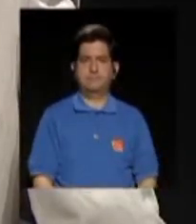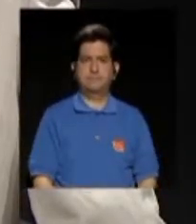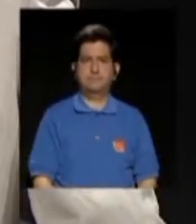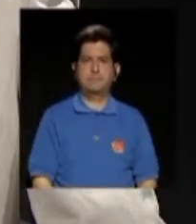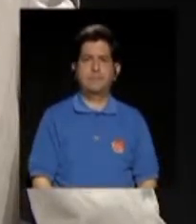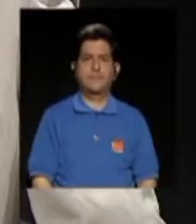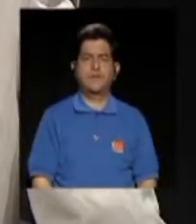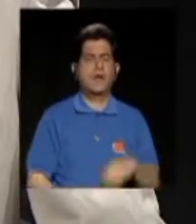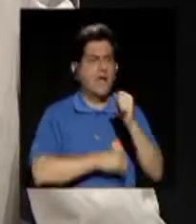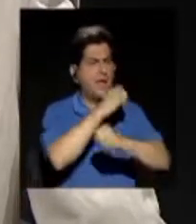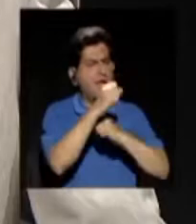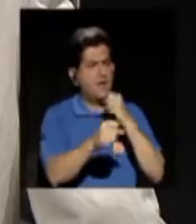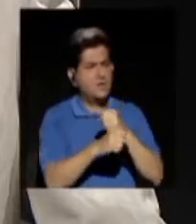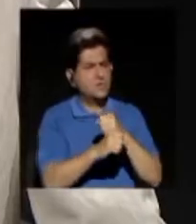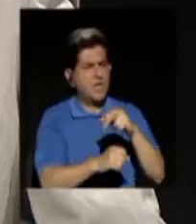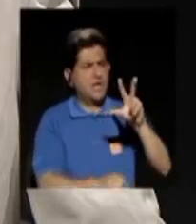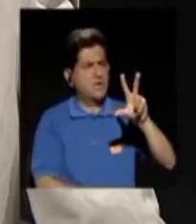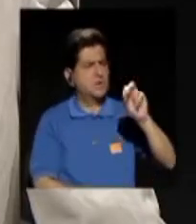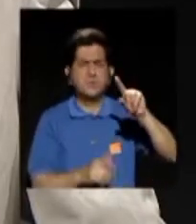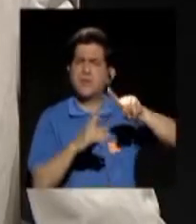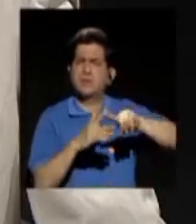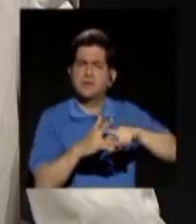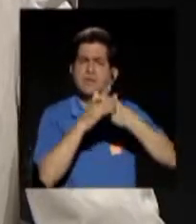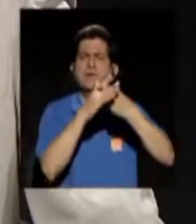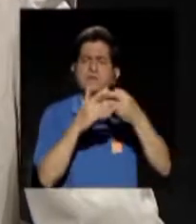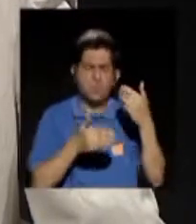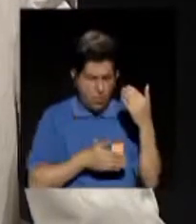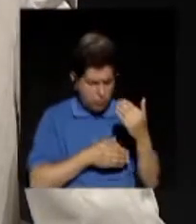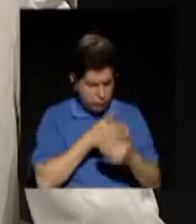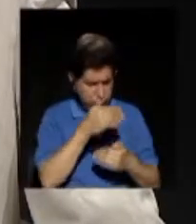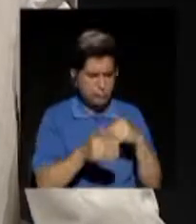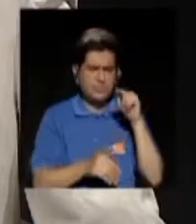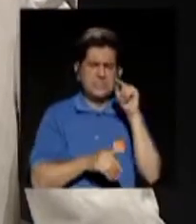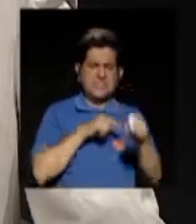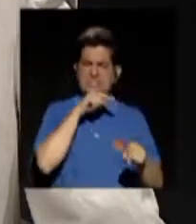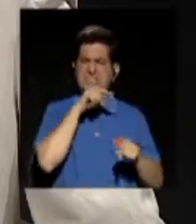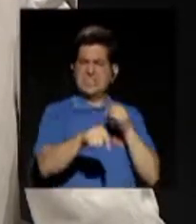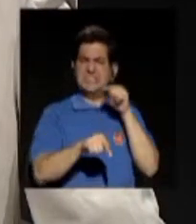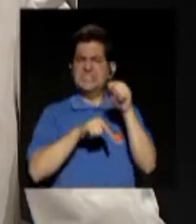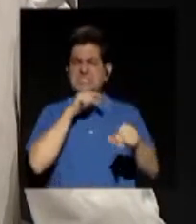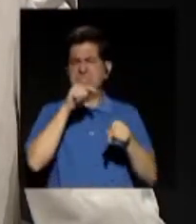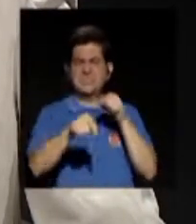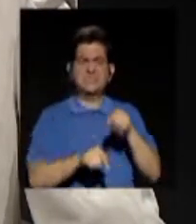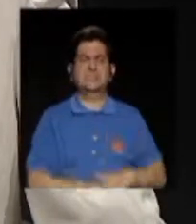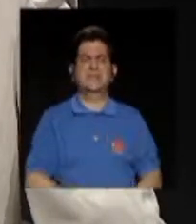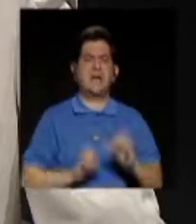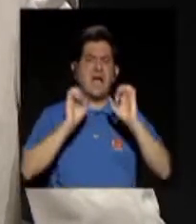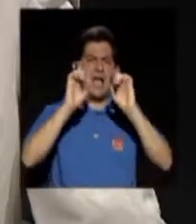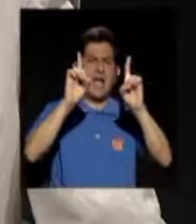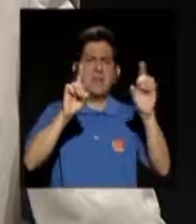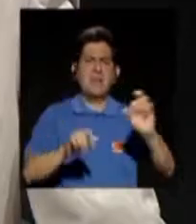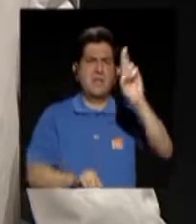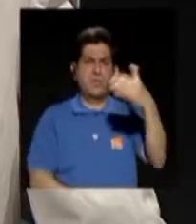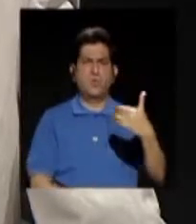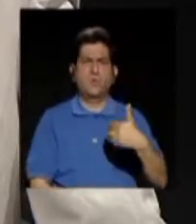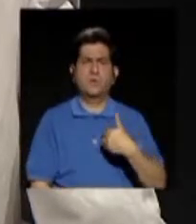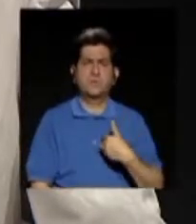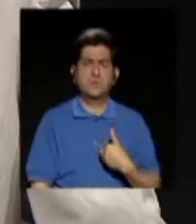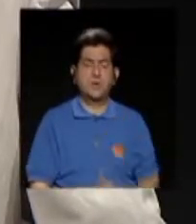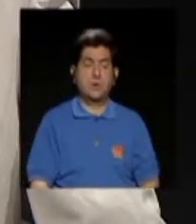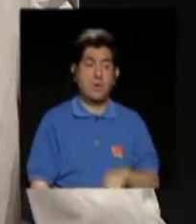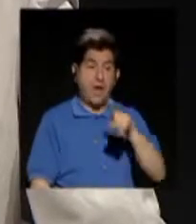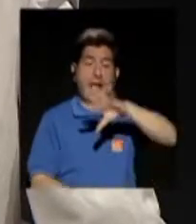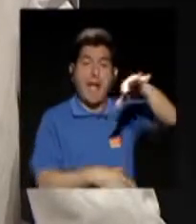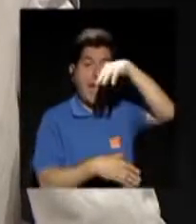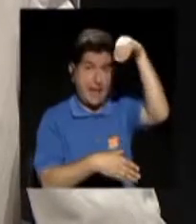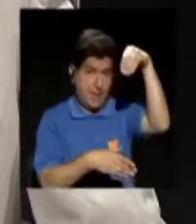En la década de los 30 se había iniciado un proceso de crítica muy fuerte de la educación costarricense, y es en ese